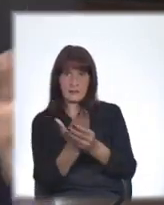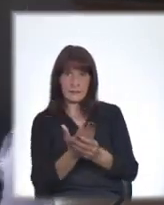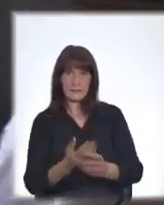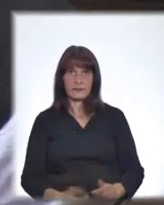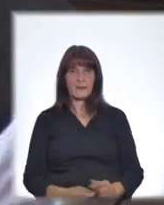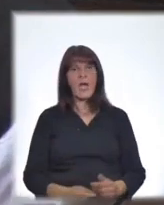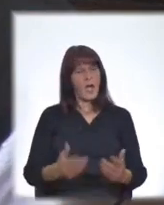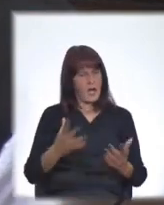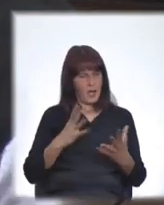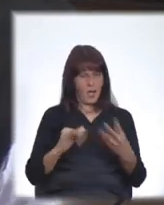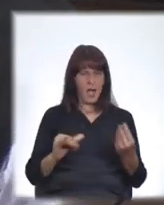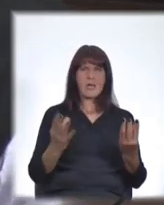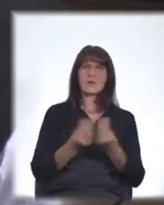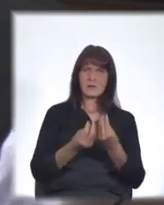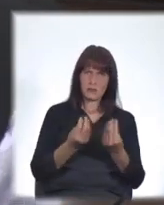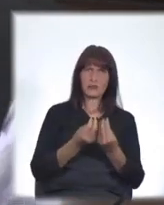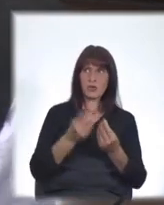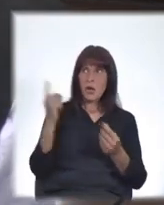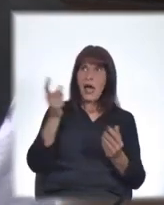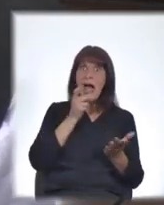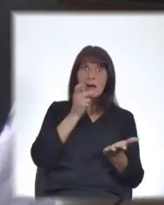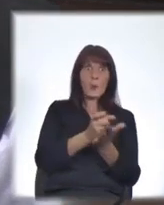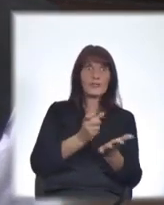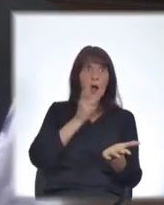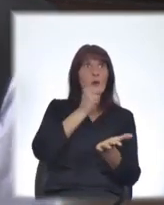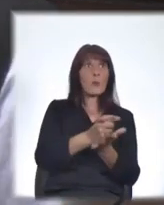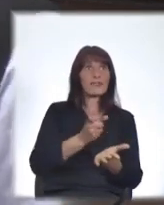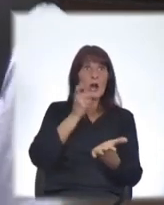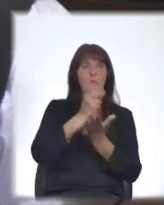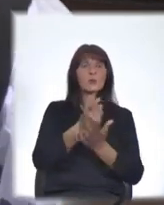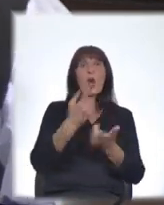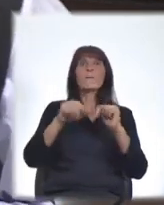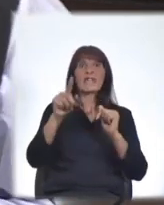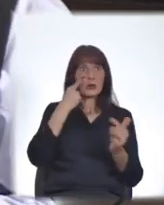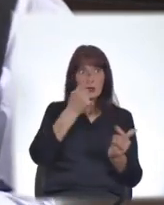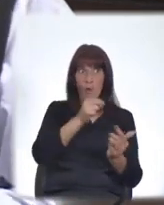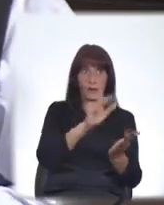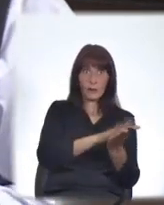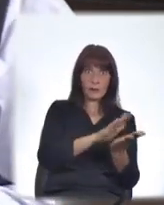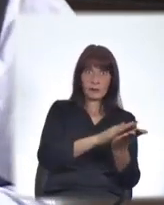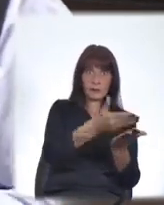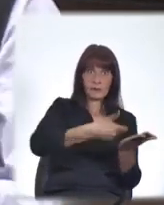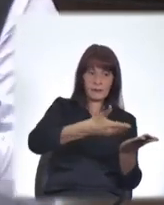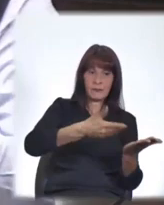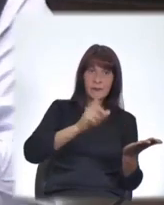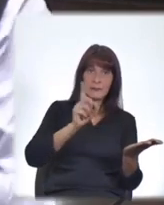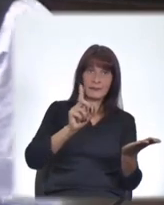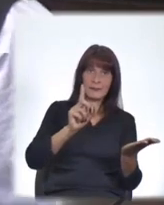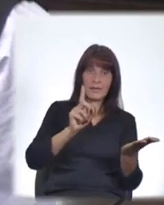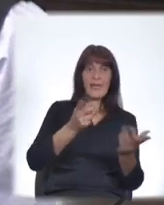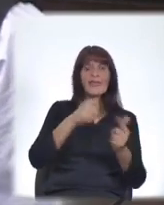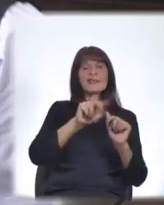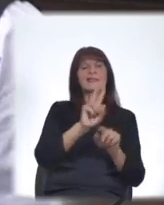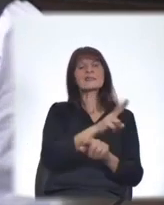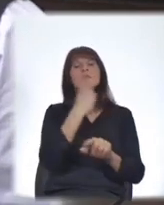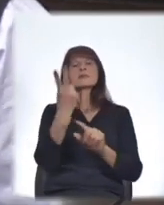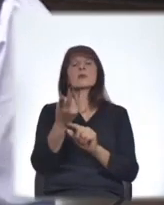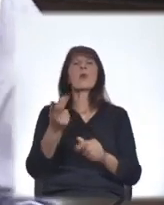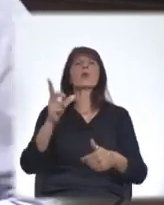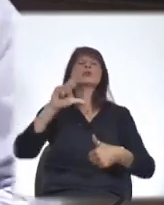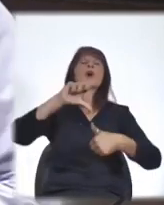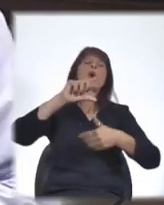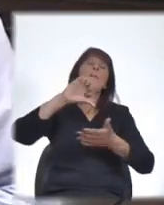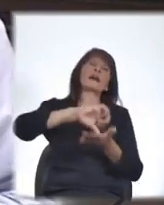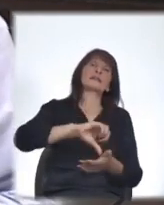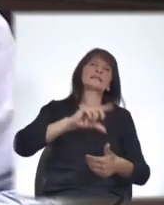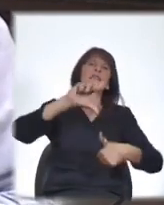que hay mucha gente que argumenta, pero que después no leen incluso los documentos de su propio gobierno. Dice que es el segundo país en América Latina con